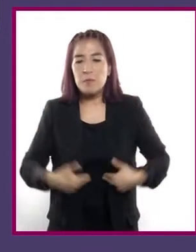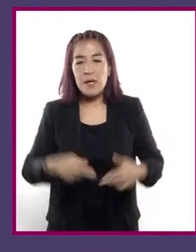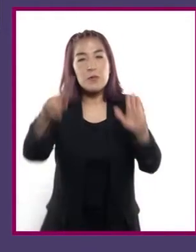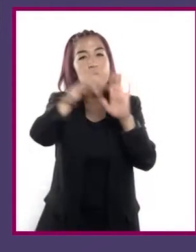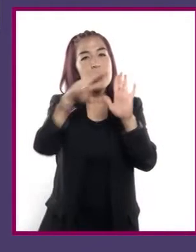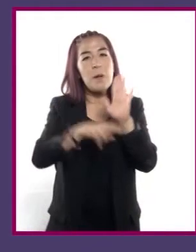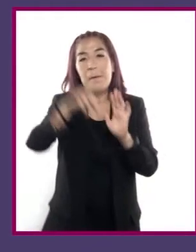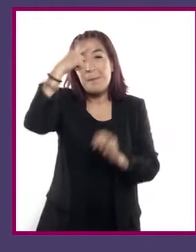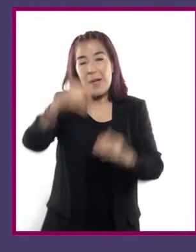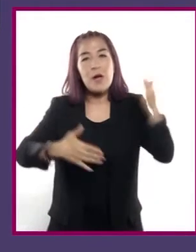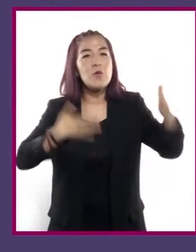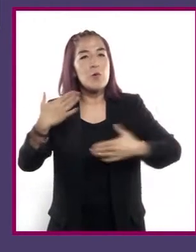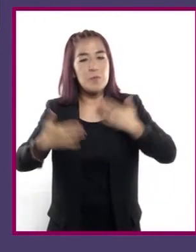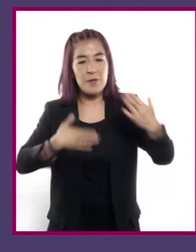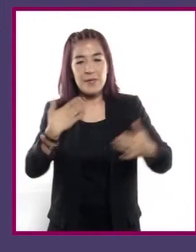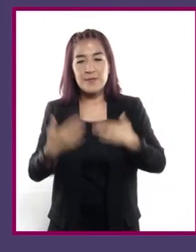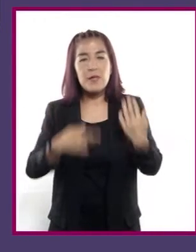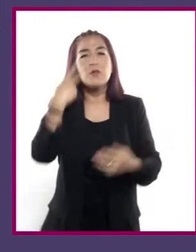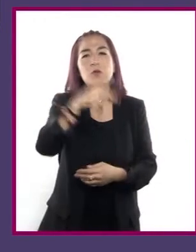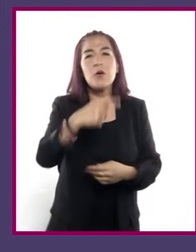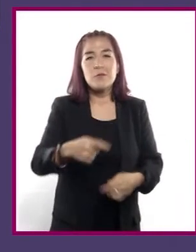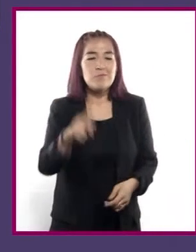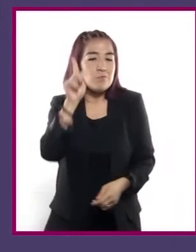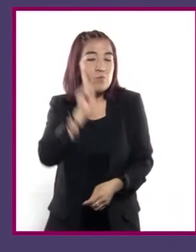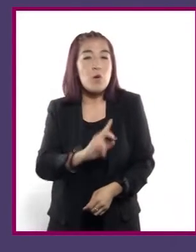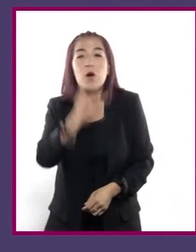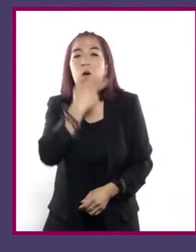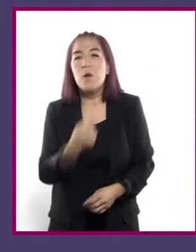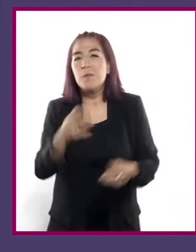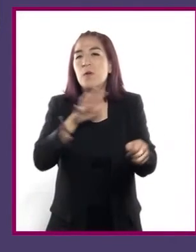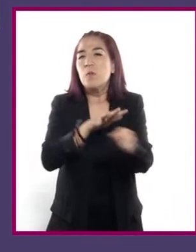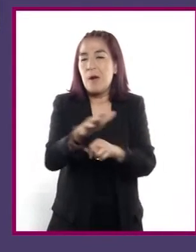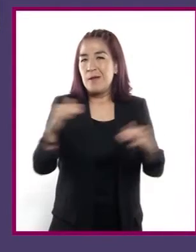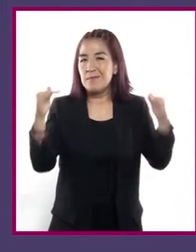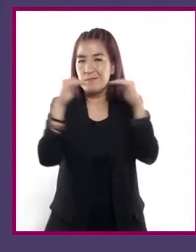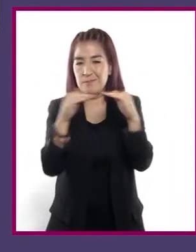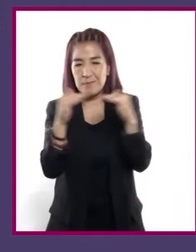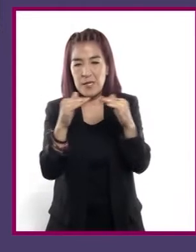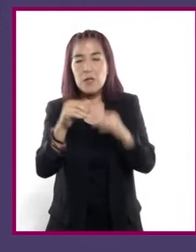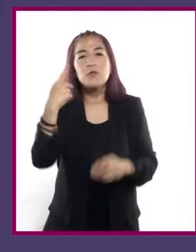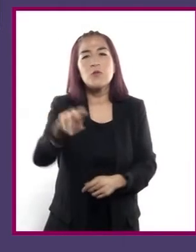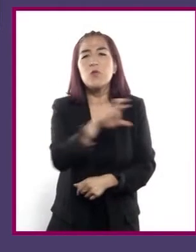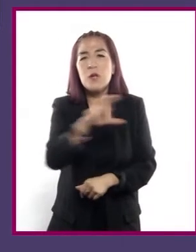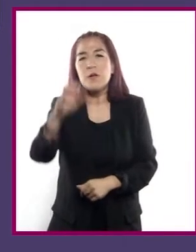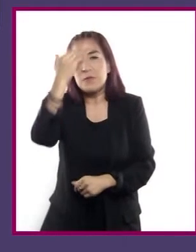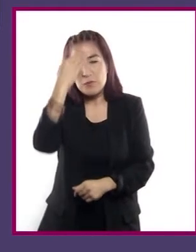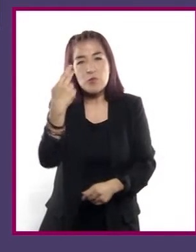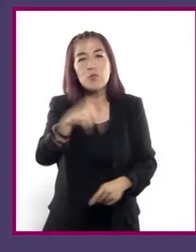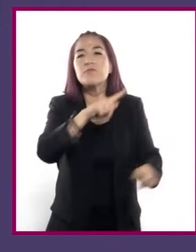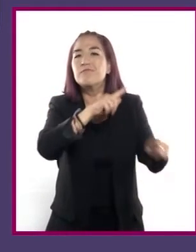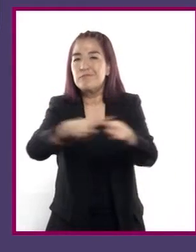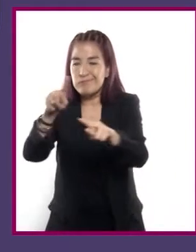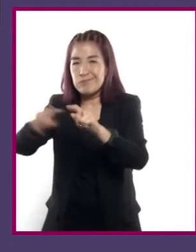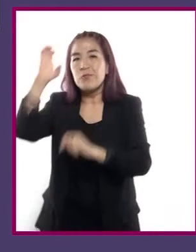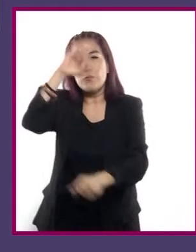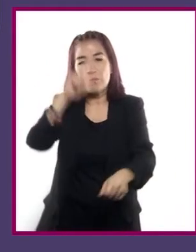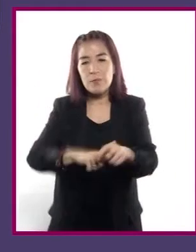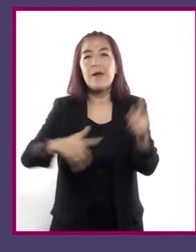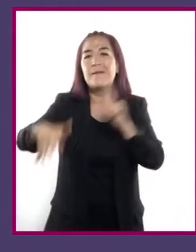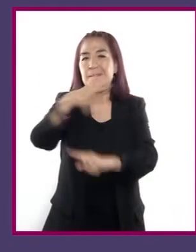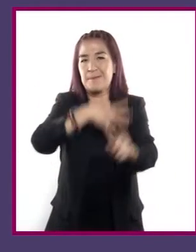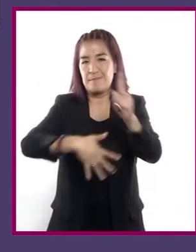de convivencia, la identidad de género, reconocer la multiculturalidad de su